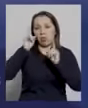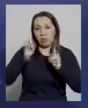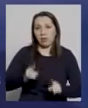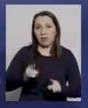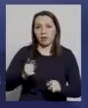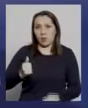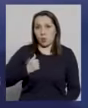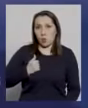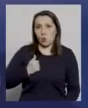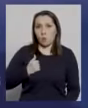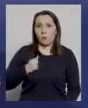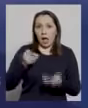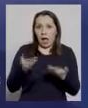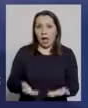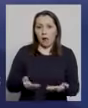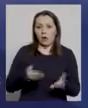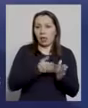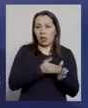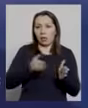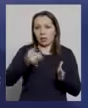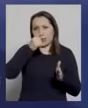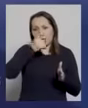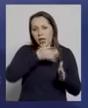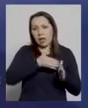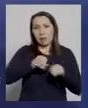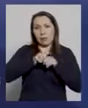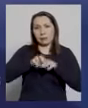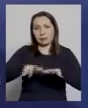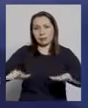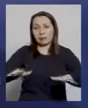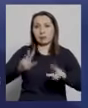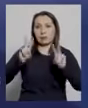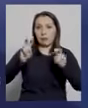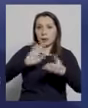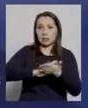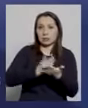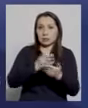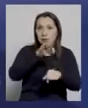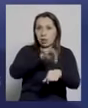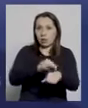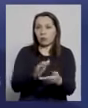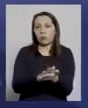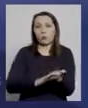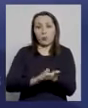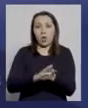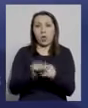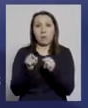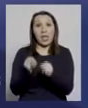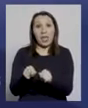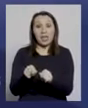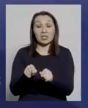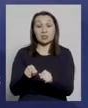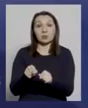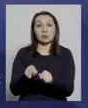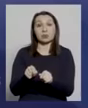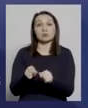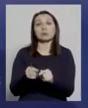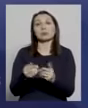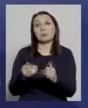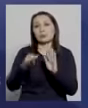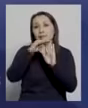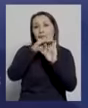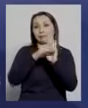debe cumplirse en esta etapa de pandemia en relación a la salud. Y, por ejemplo, esa es una de